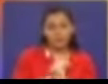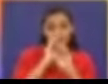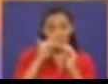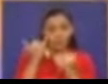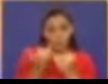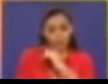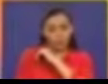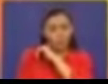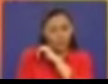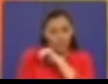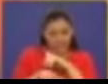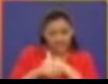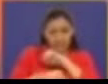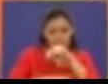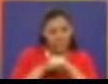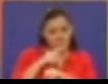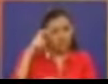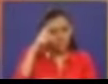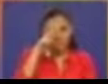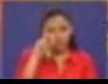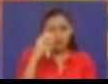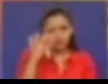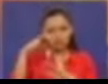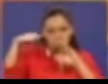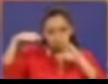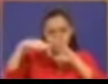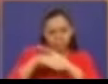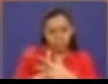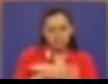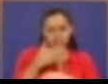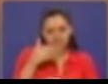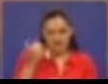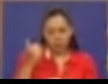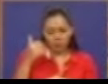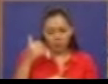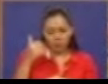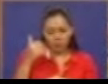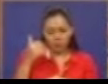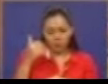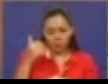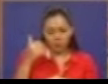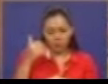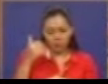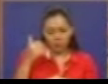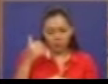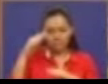pobreza, pese al año difícil, sigue descendiendo, compañeros. Estamos